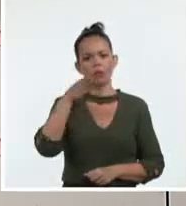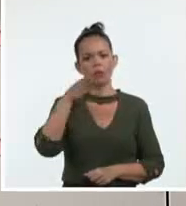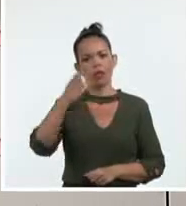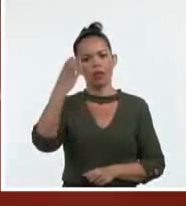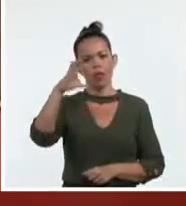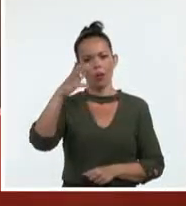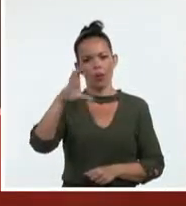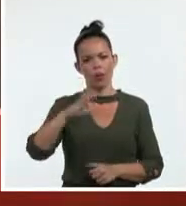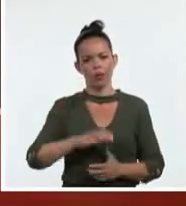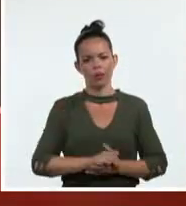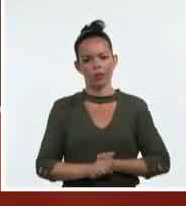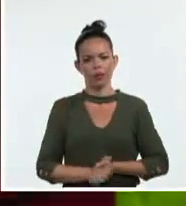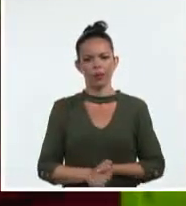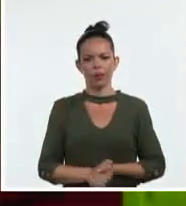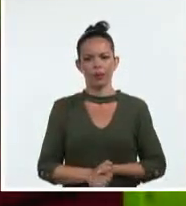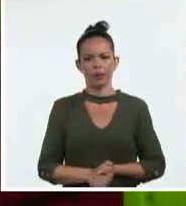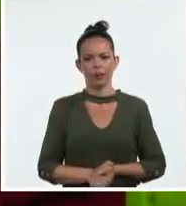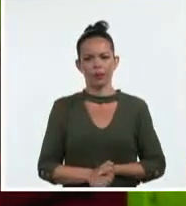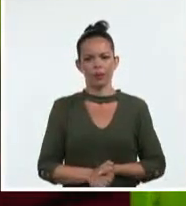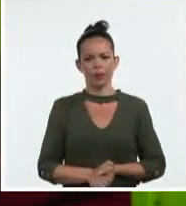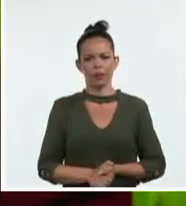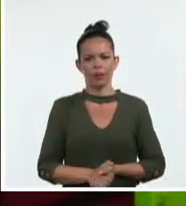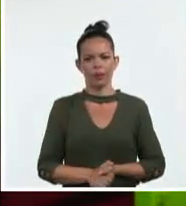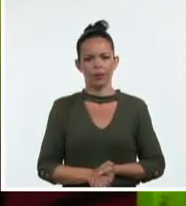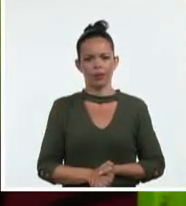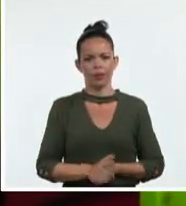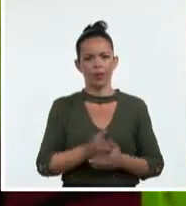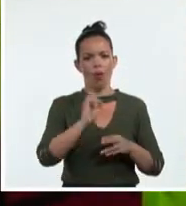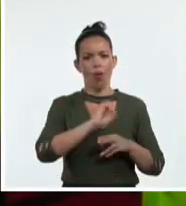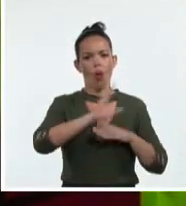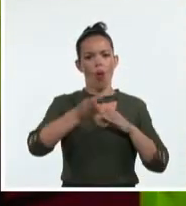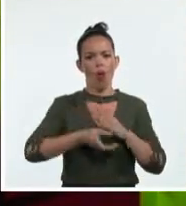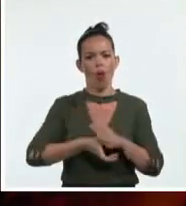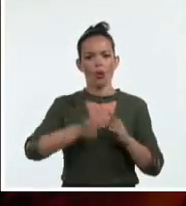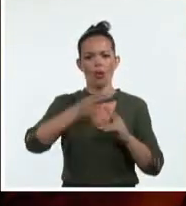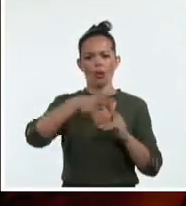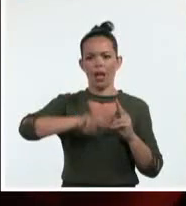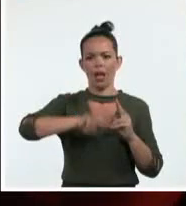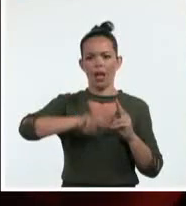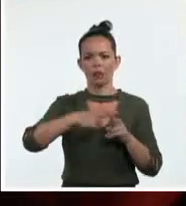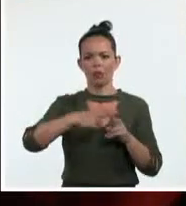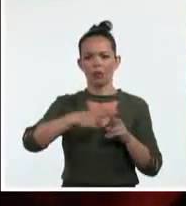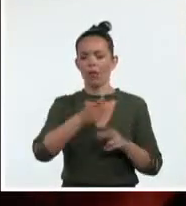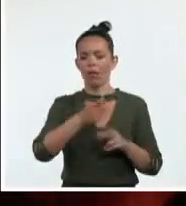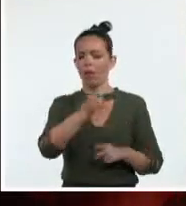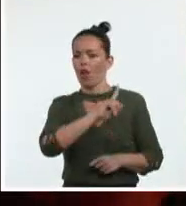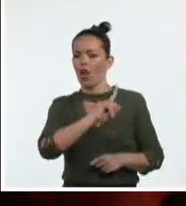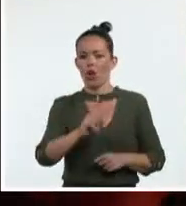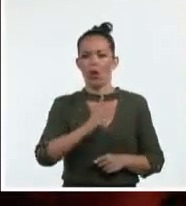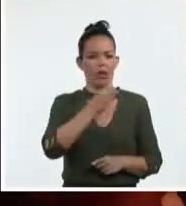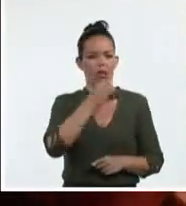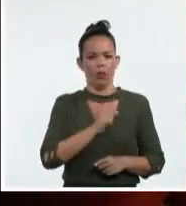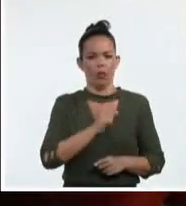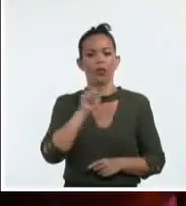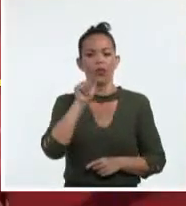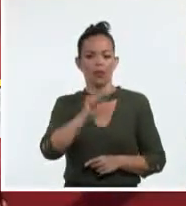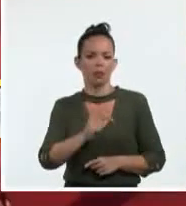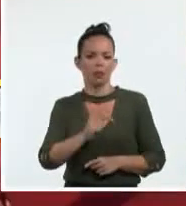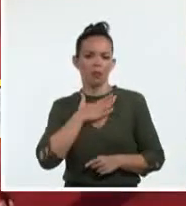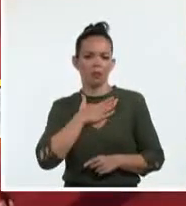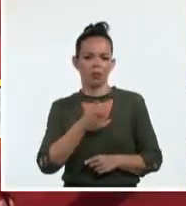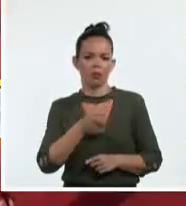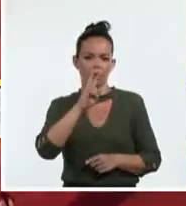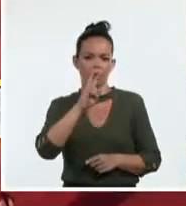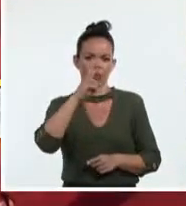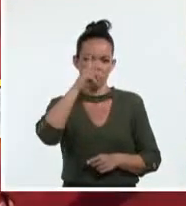Camagüey. Es la obra de teatro No Importa de la compañía Mejunje en Santa Clara, una pieza que dialoga con todos